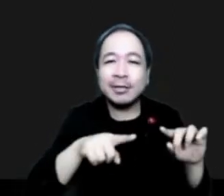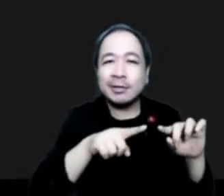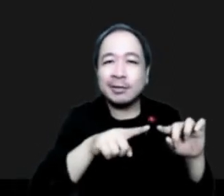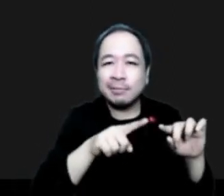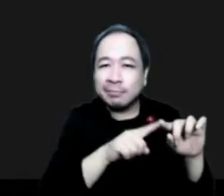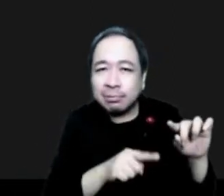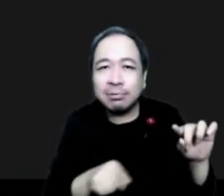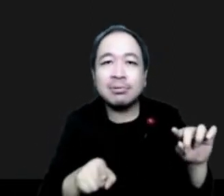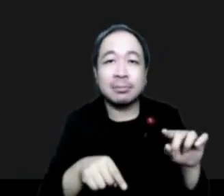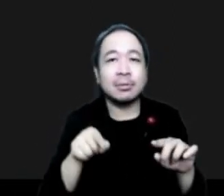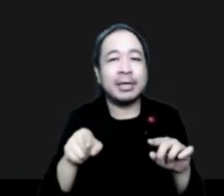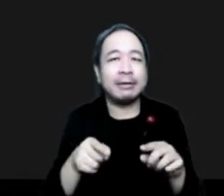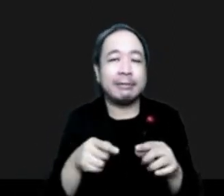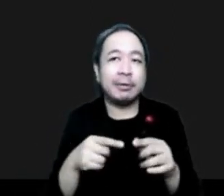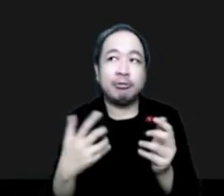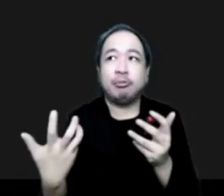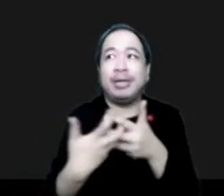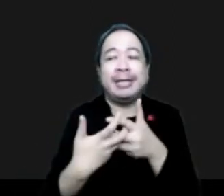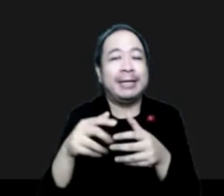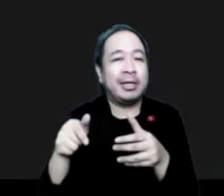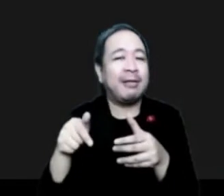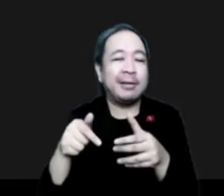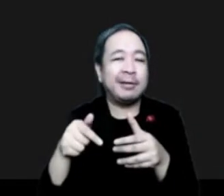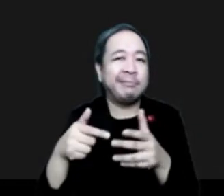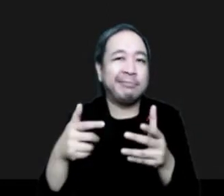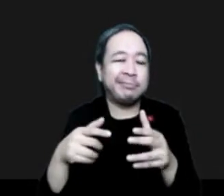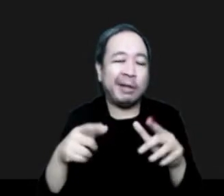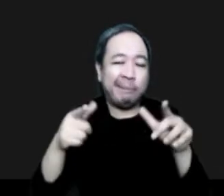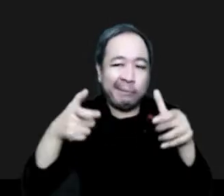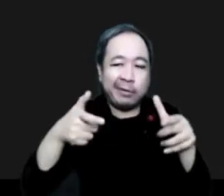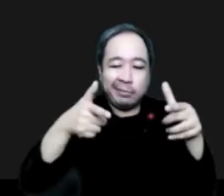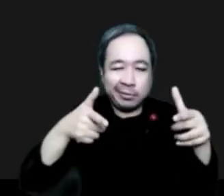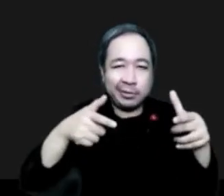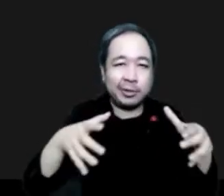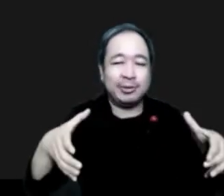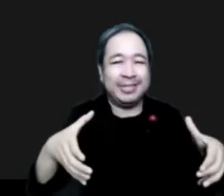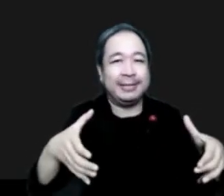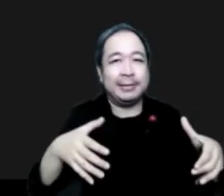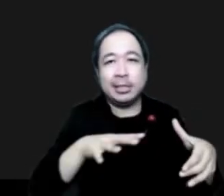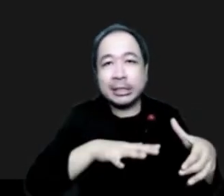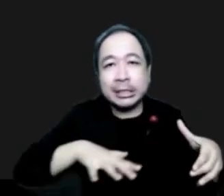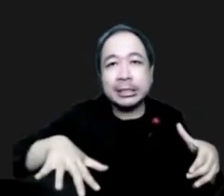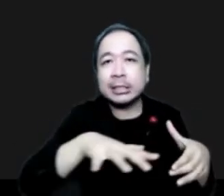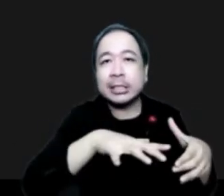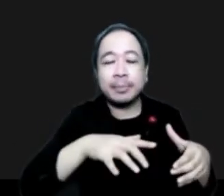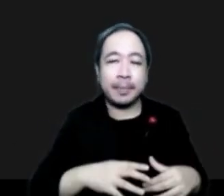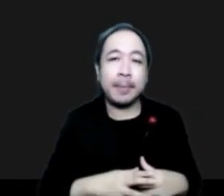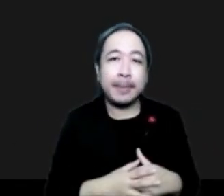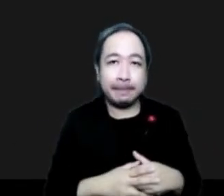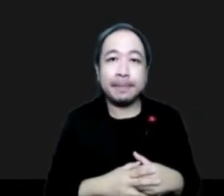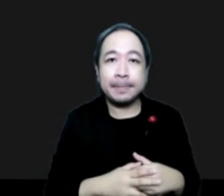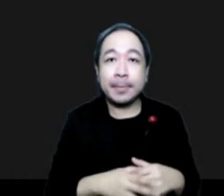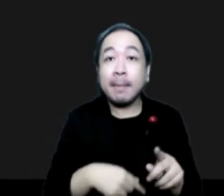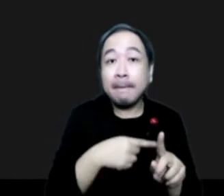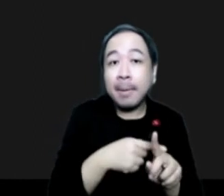centro virtual poder montar sobre esta misma imagen y colocar también las descargas eléctricas con el